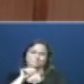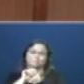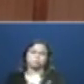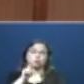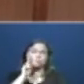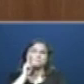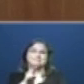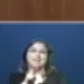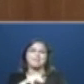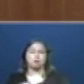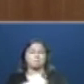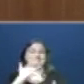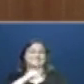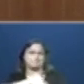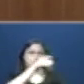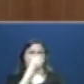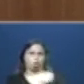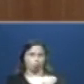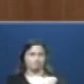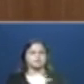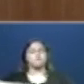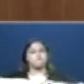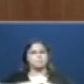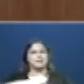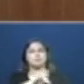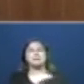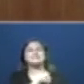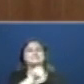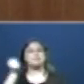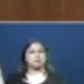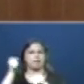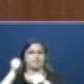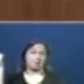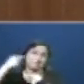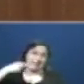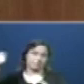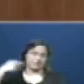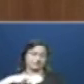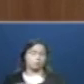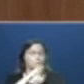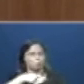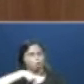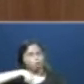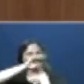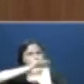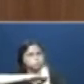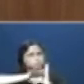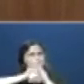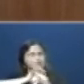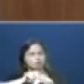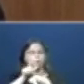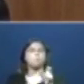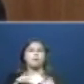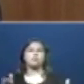que son los jóvenes las familias y los inmigrantes Ese es precisamente el objetivo de nuestra agenda para la